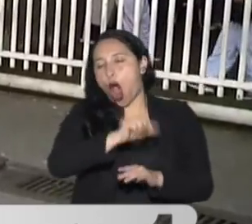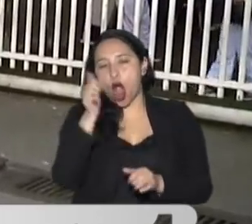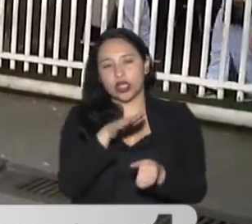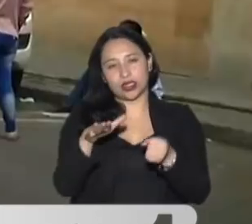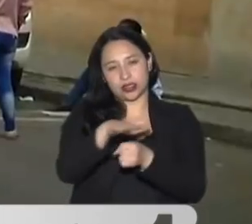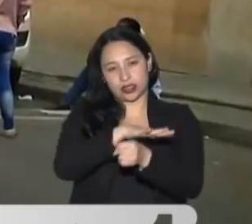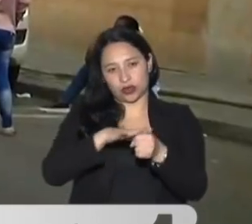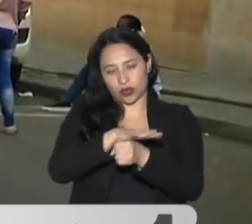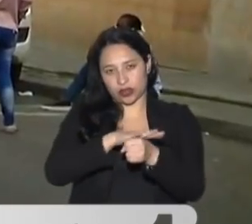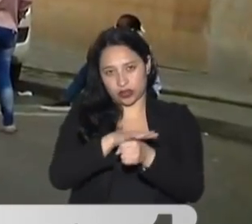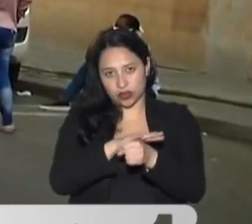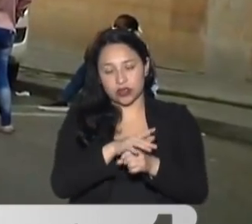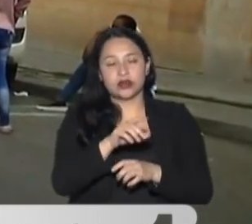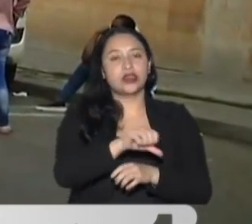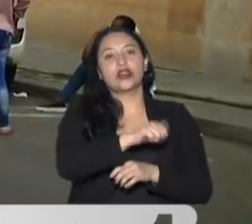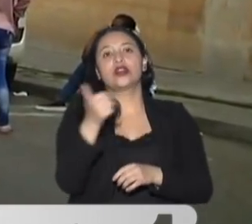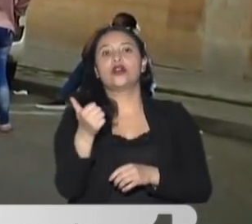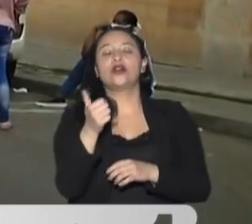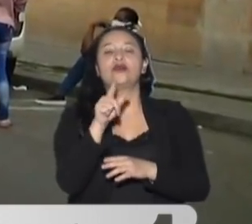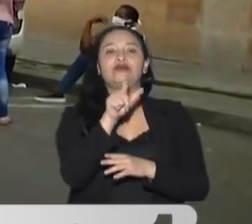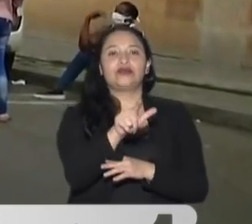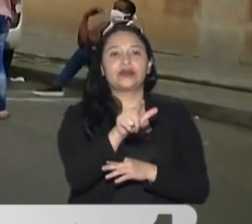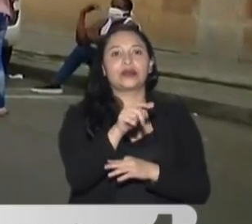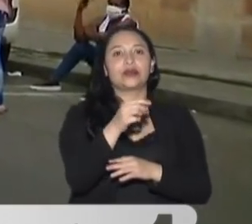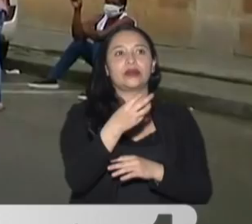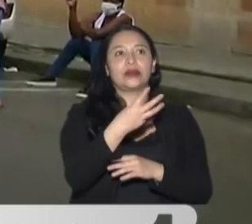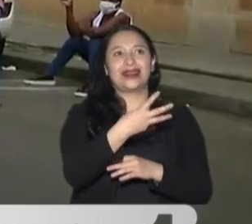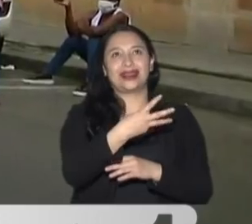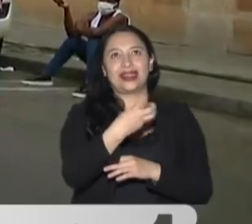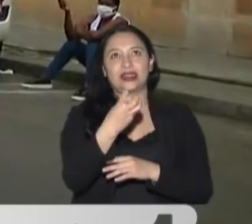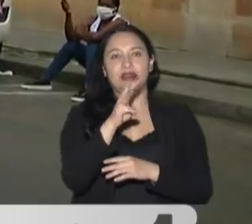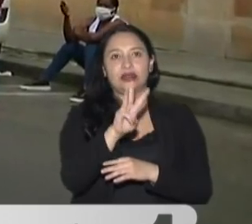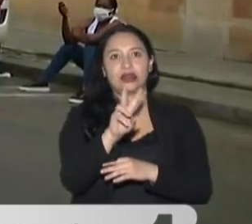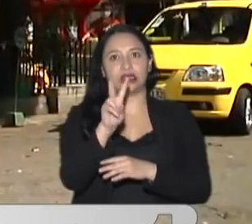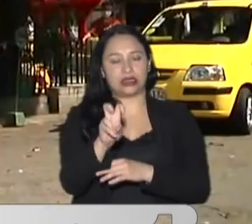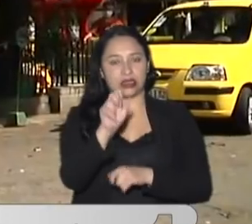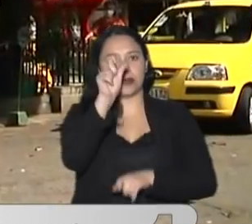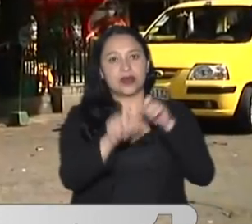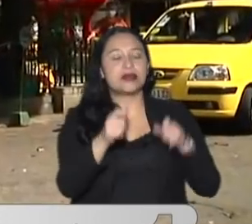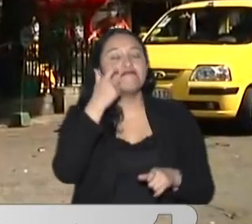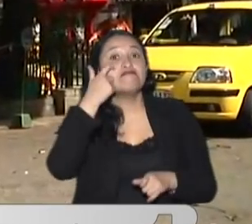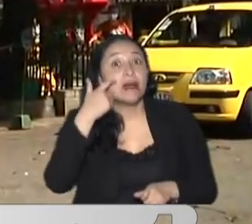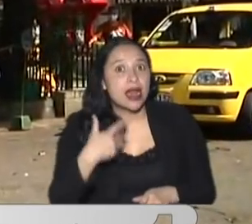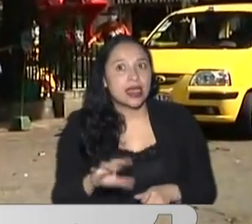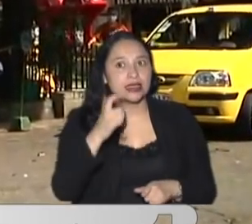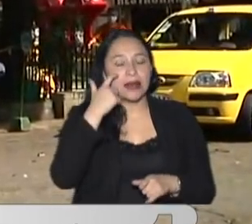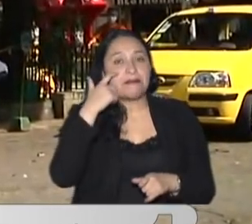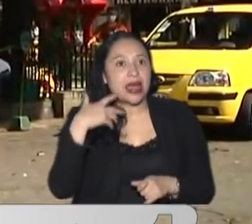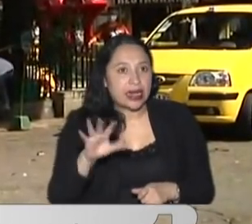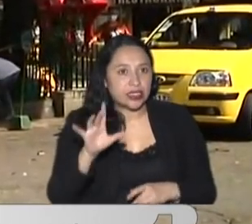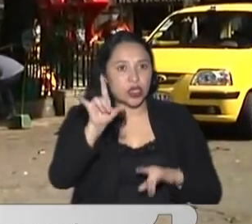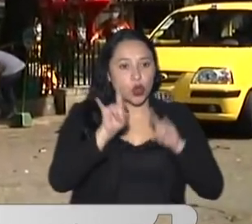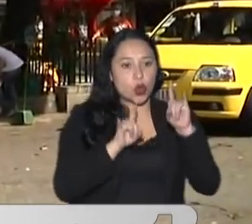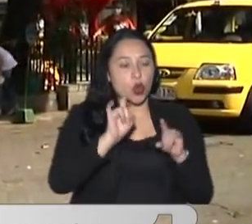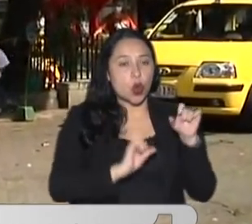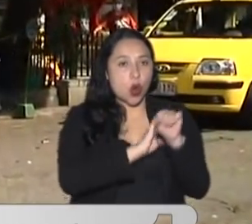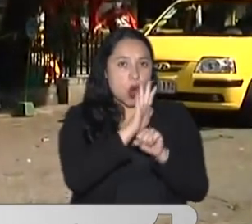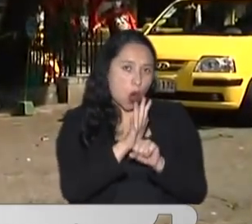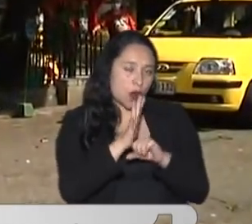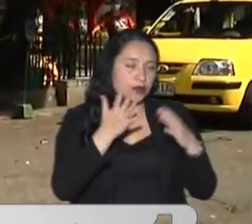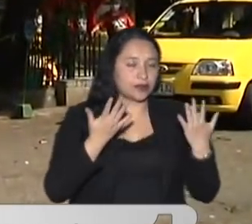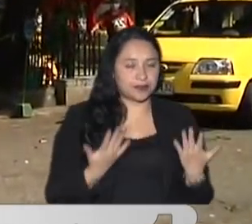137 sospechosos, estos en un solo día. Por eso no se descarta que en las próximas horas se tomaría la decisión,